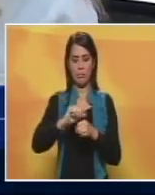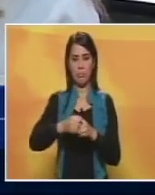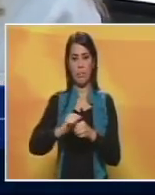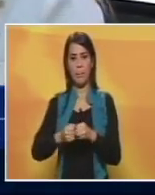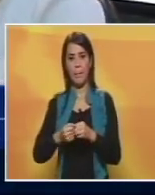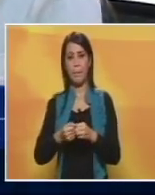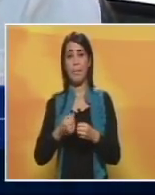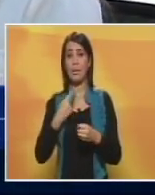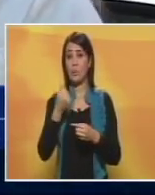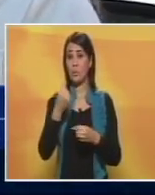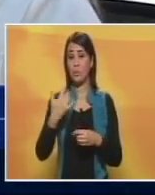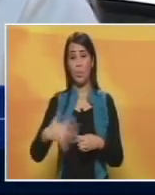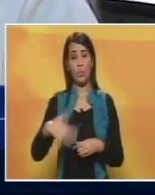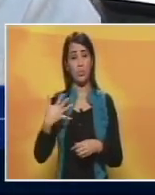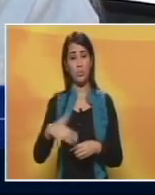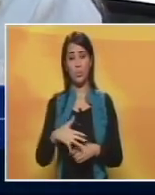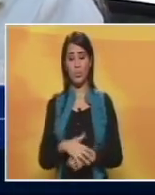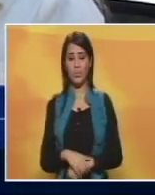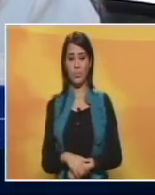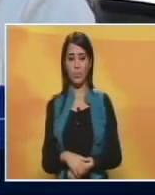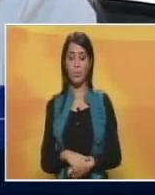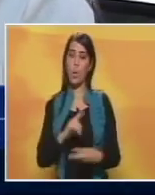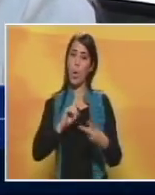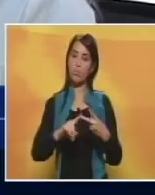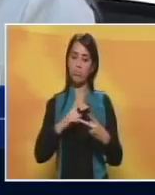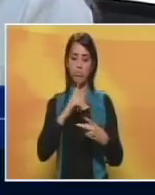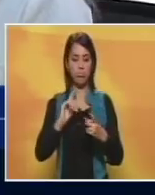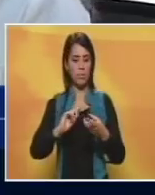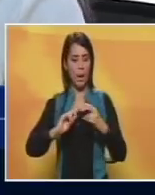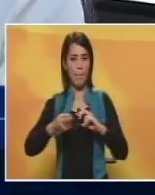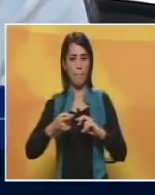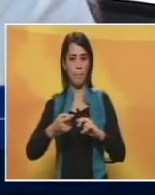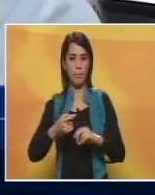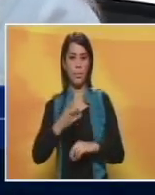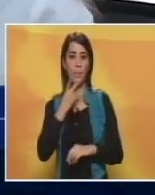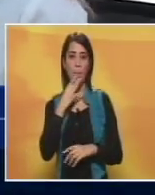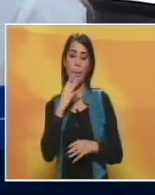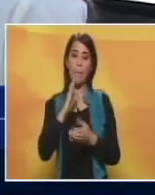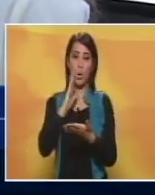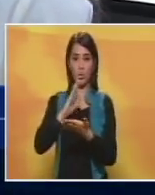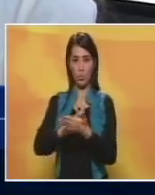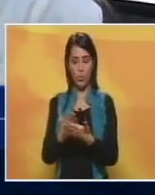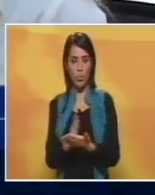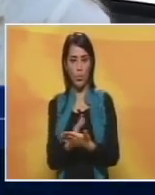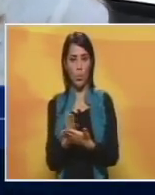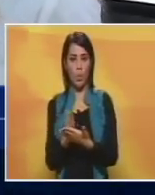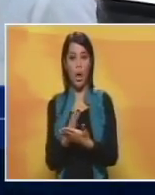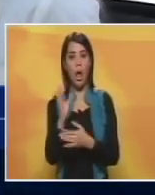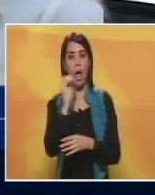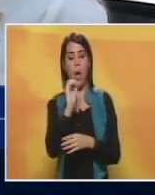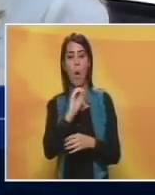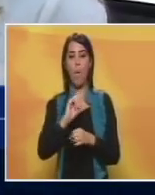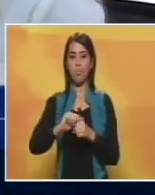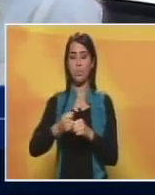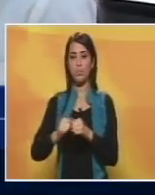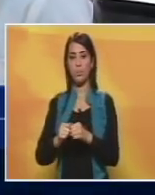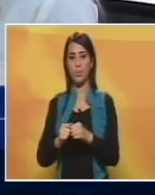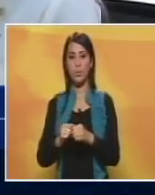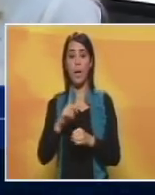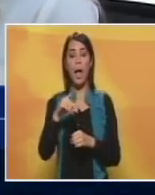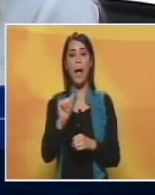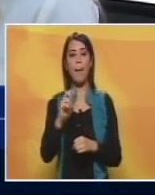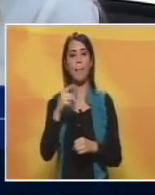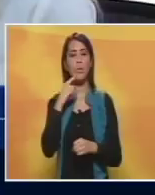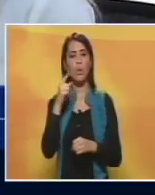muy costosa, entonces lo sustituimos por otro tipo de alimentos como yuca, como ocumo, apio, que son del